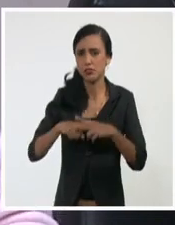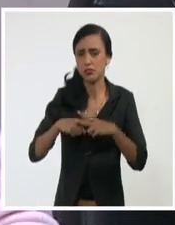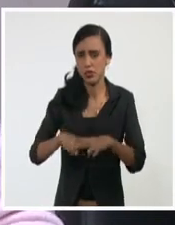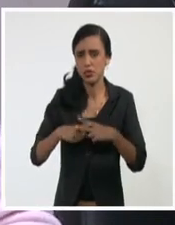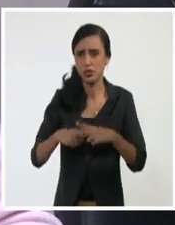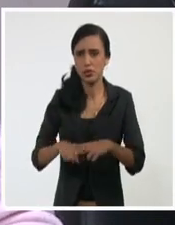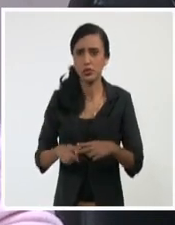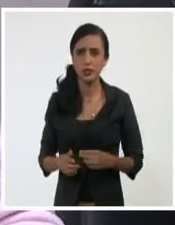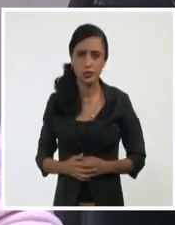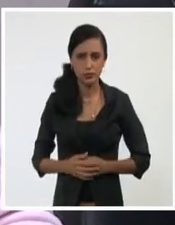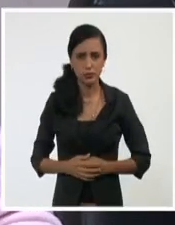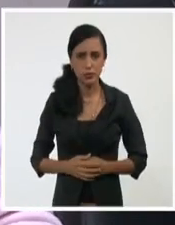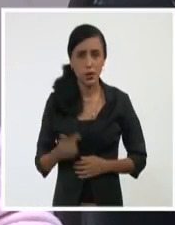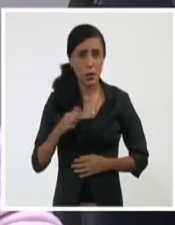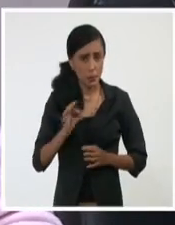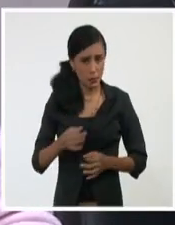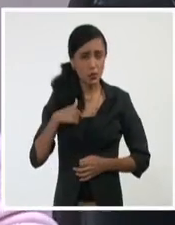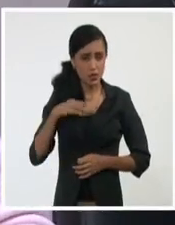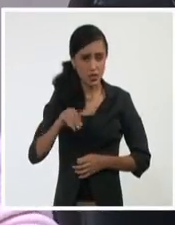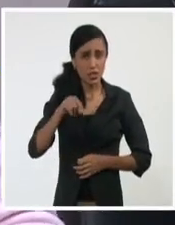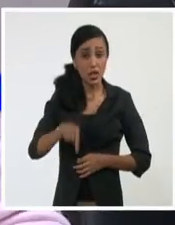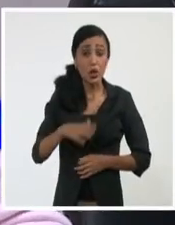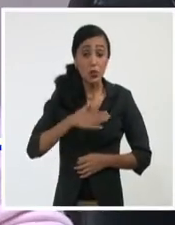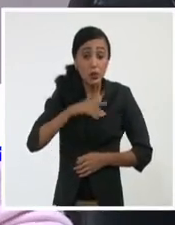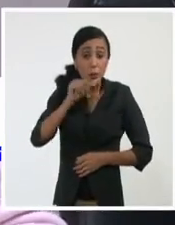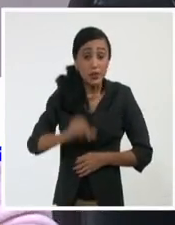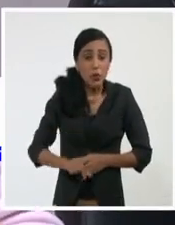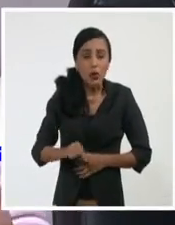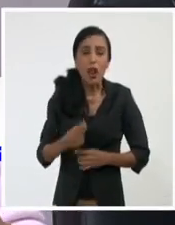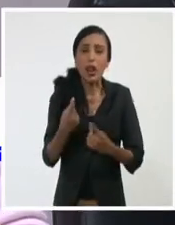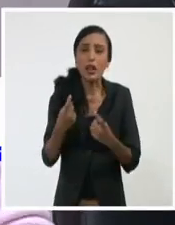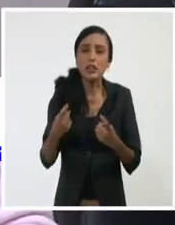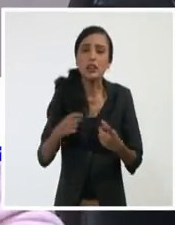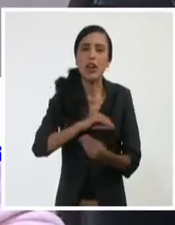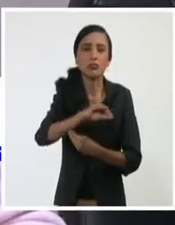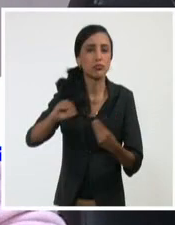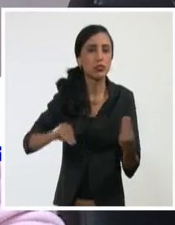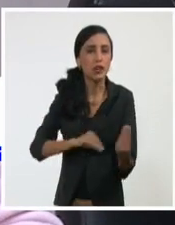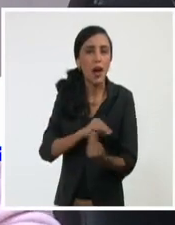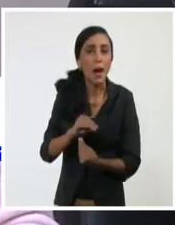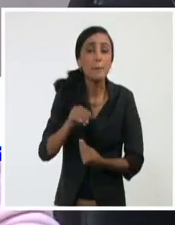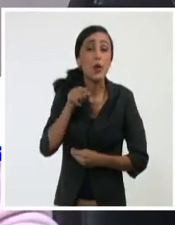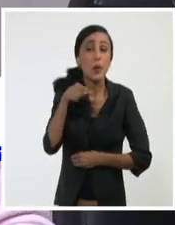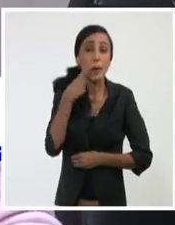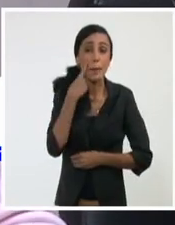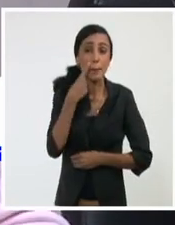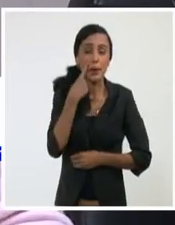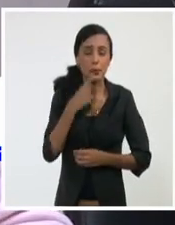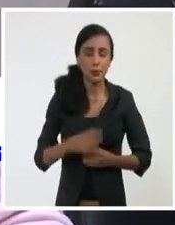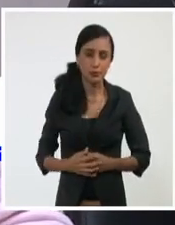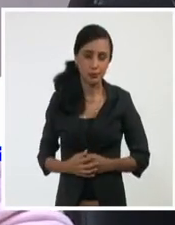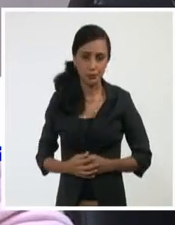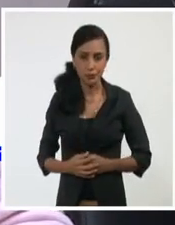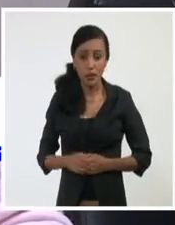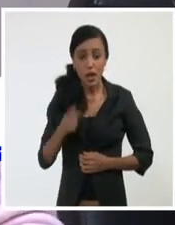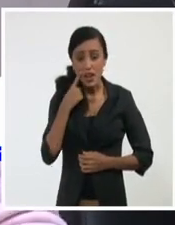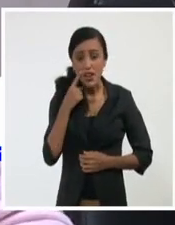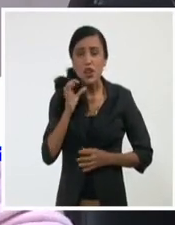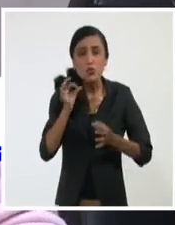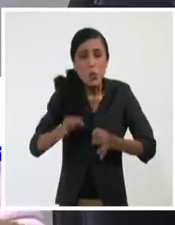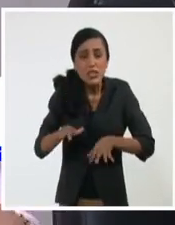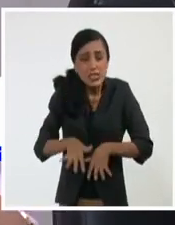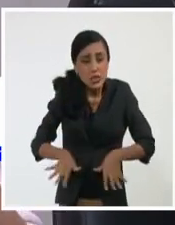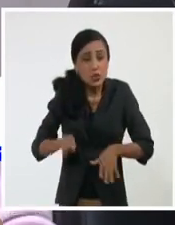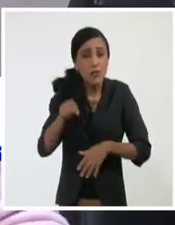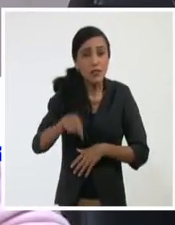al cliente, nuestros consumidores lo demandan y que tienen que ver más con elementos del punto de vista subjetivo, con nuestra realidad,